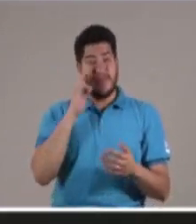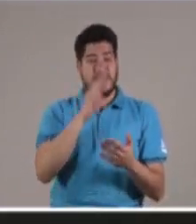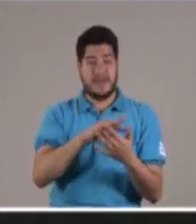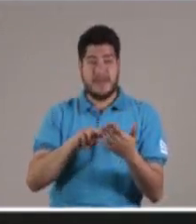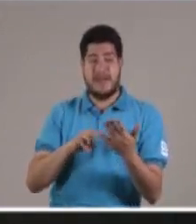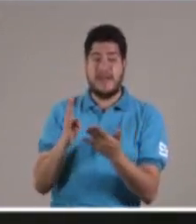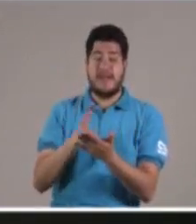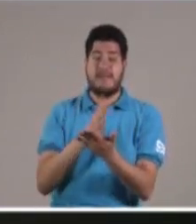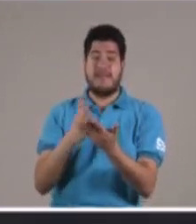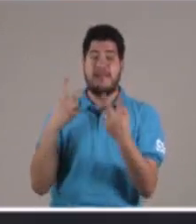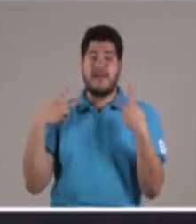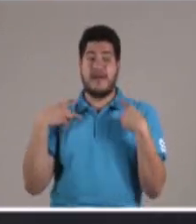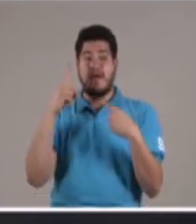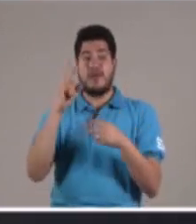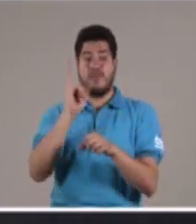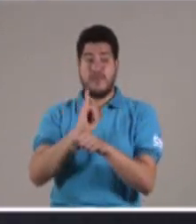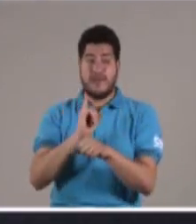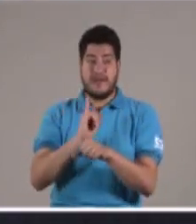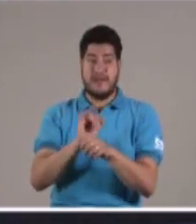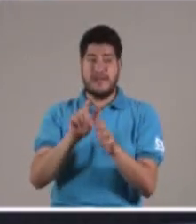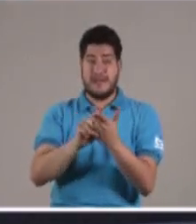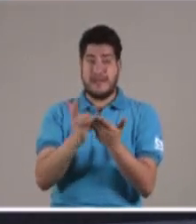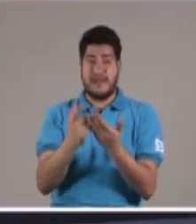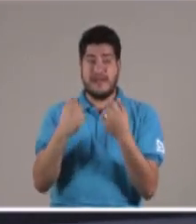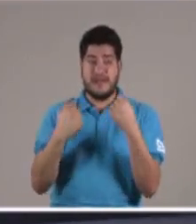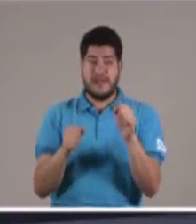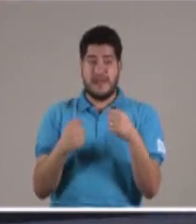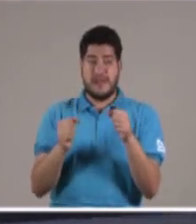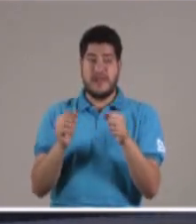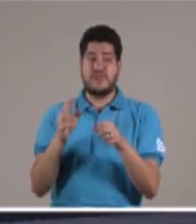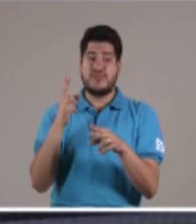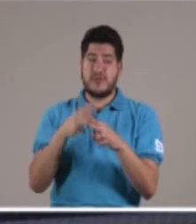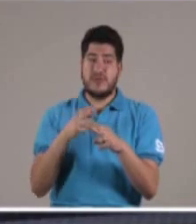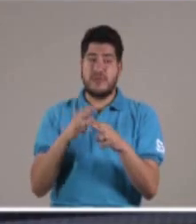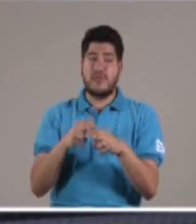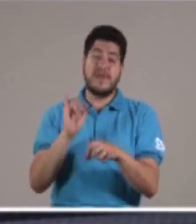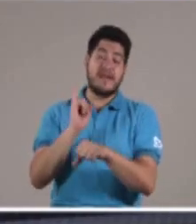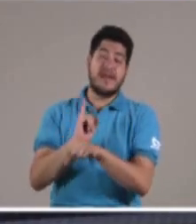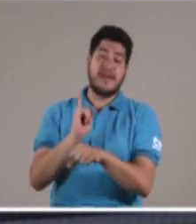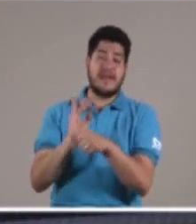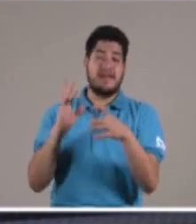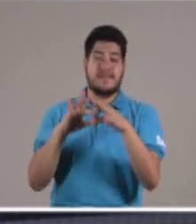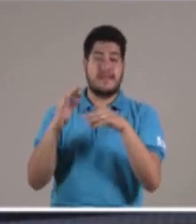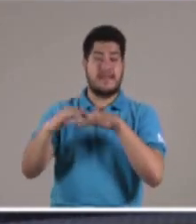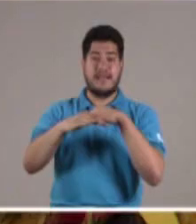que hay una iglesia en el libro de los hechos que se llama la iglesia del desierto